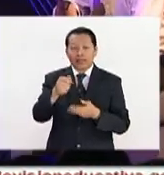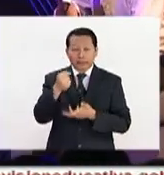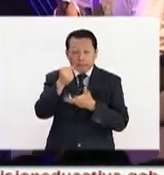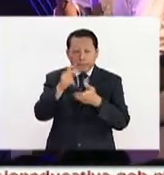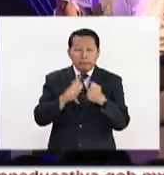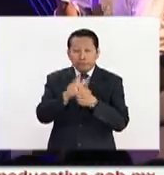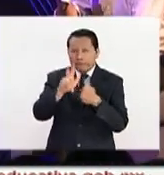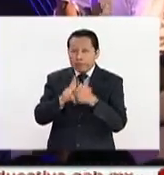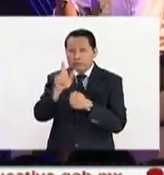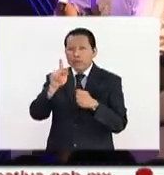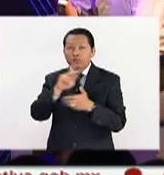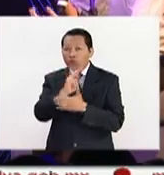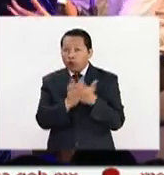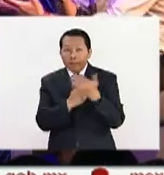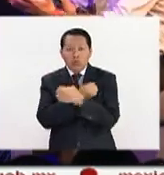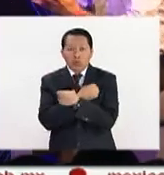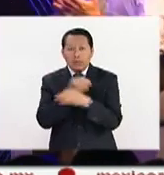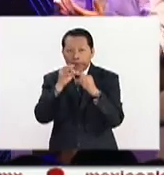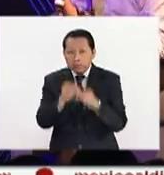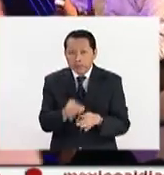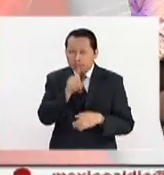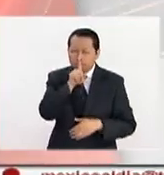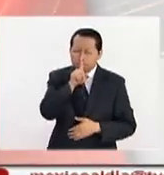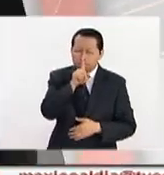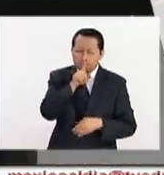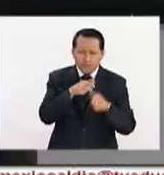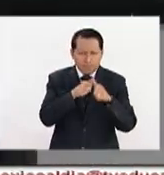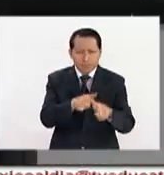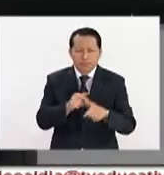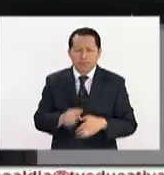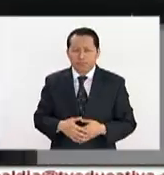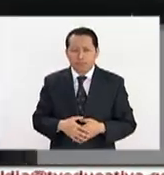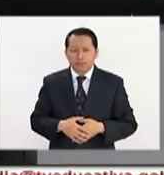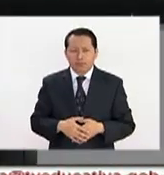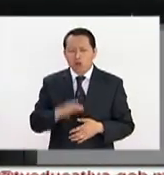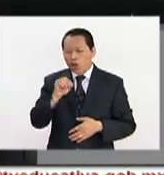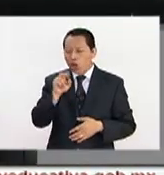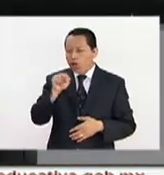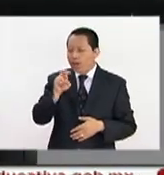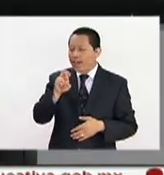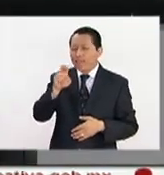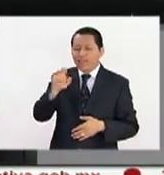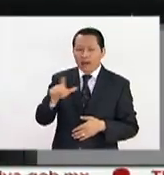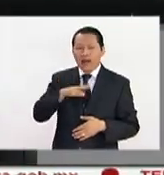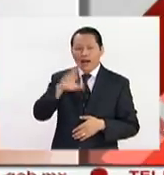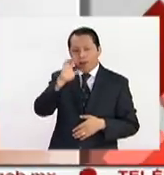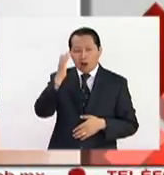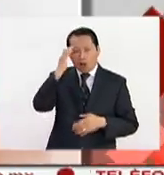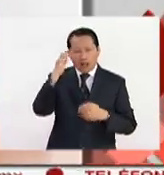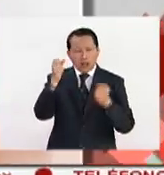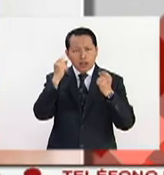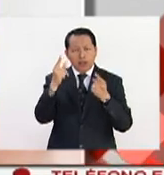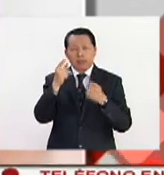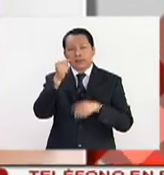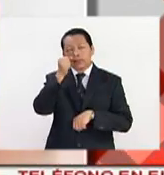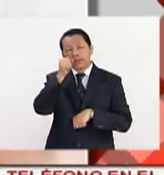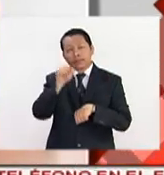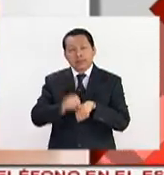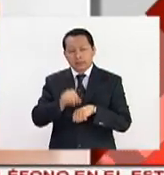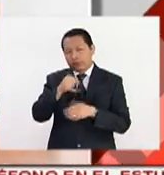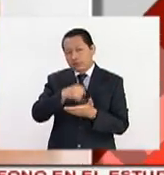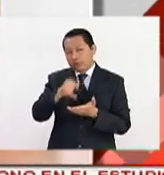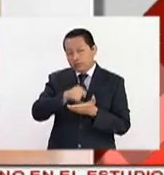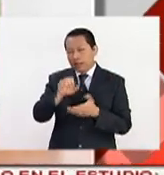a programas educativos esenciales. El Coneval entregó un reconocimiento a la Secretaría de Agricultura por